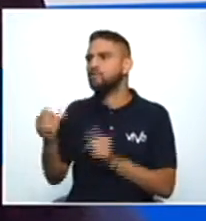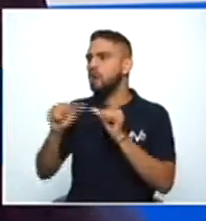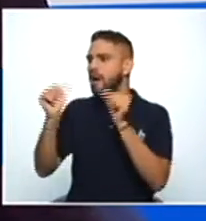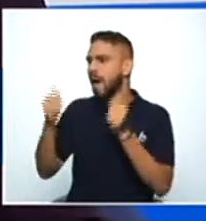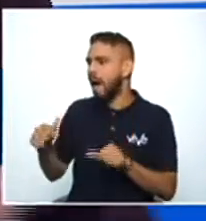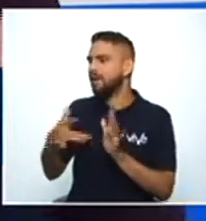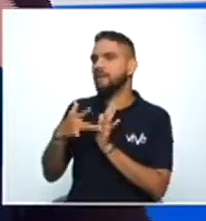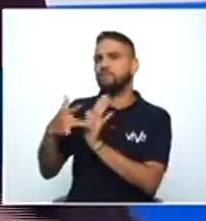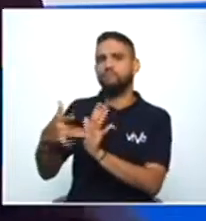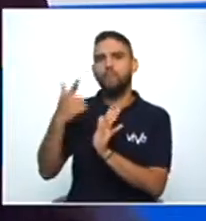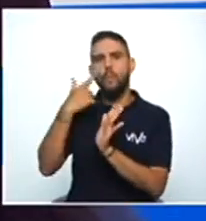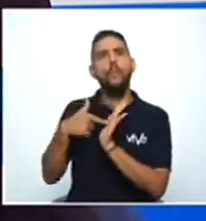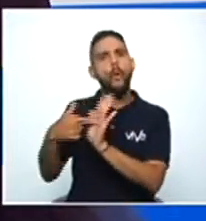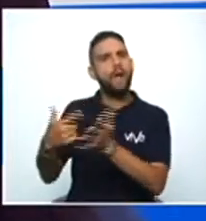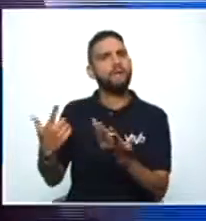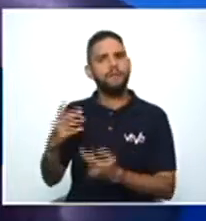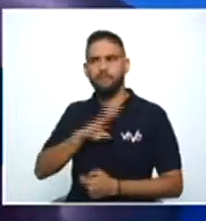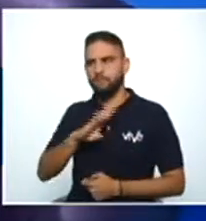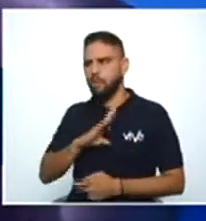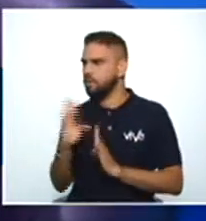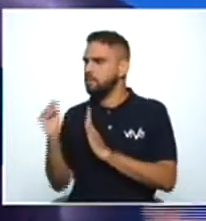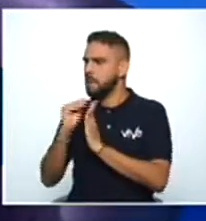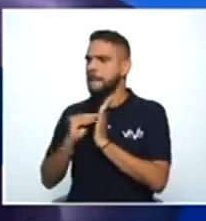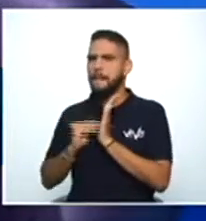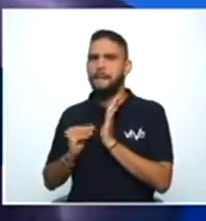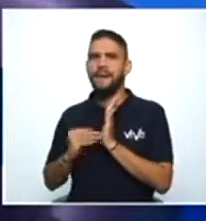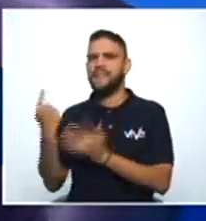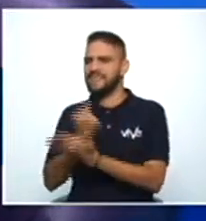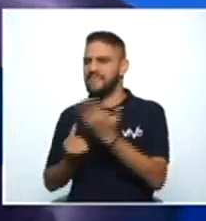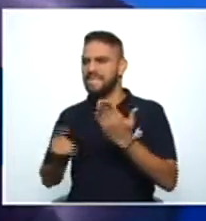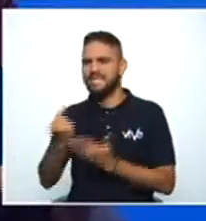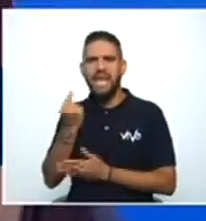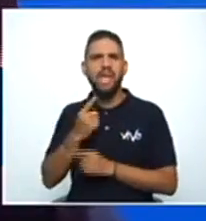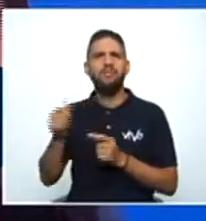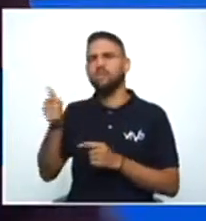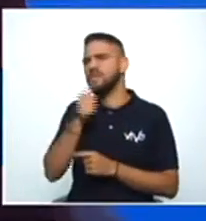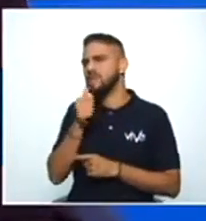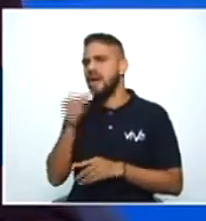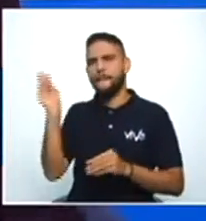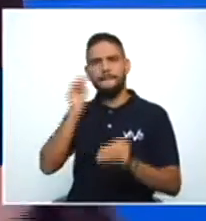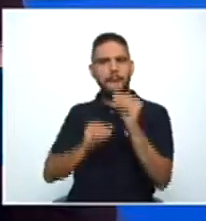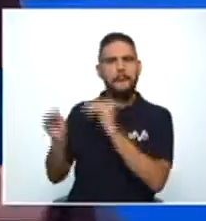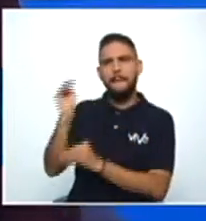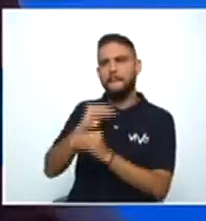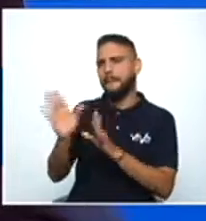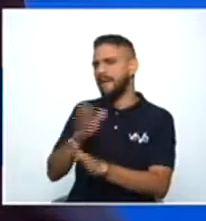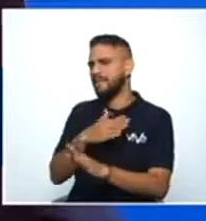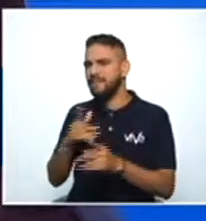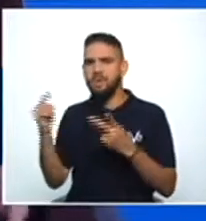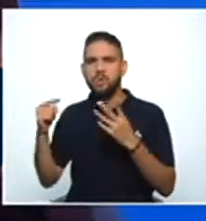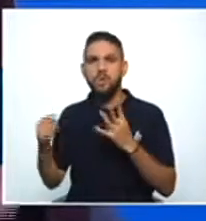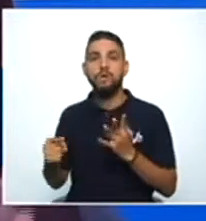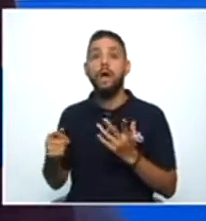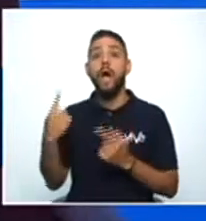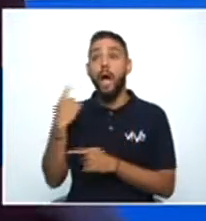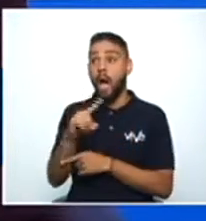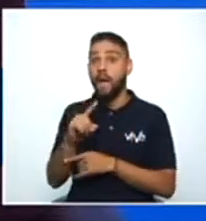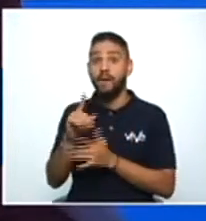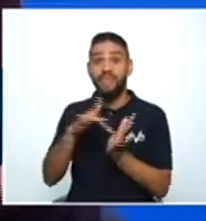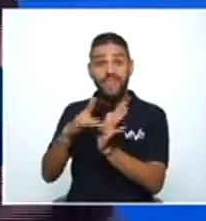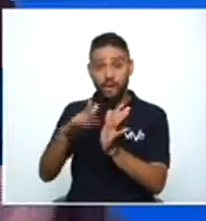incluso conocer quienes formaron parte de esa obra discográfica el diseñador del disco quién fue el que mezcló y masterizó el disco el productor de la obra hay una información